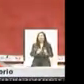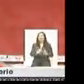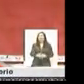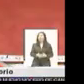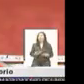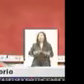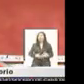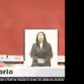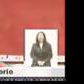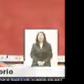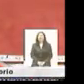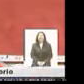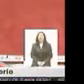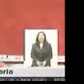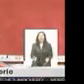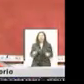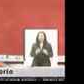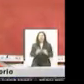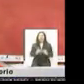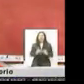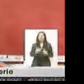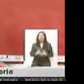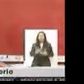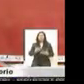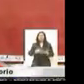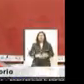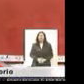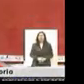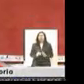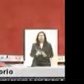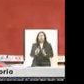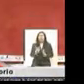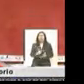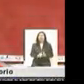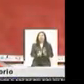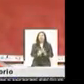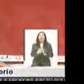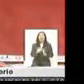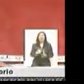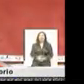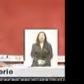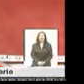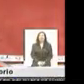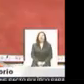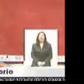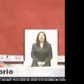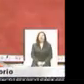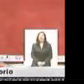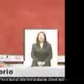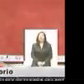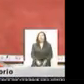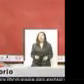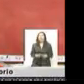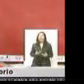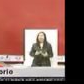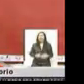Nacional, en claro retroceso a la regulación anterior, contenida en el artículo 13 de la Ley 28.478, que